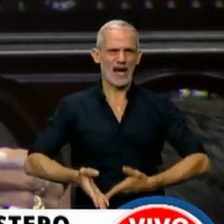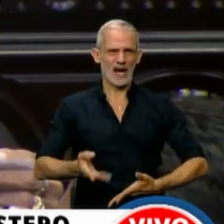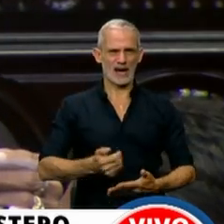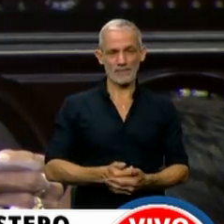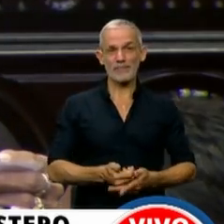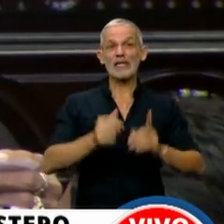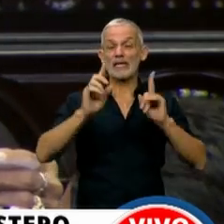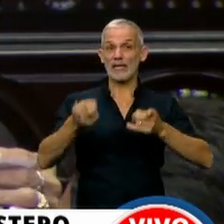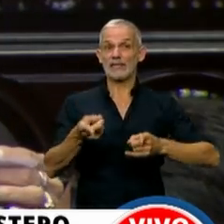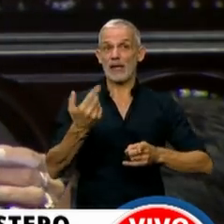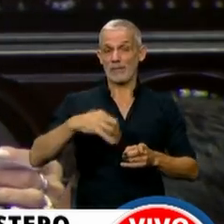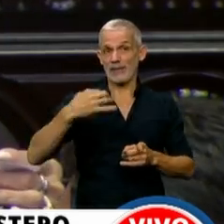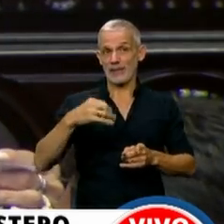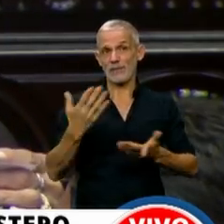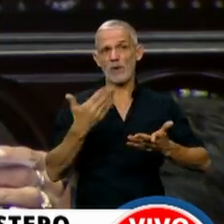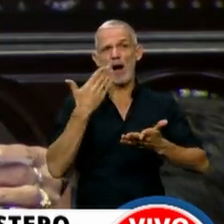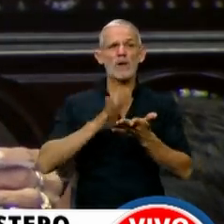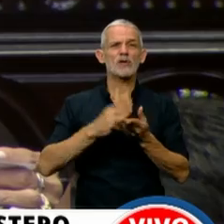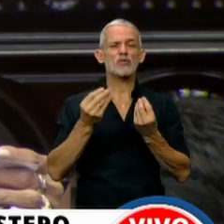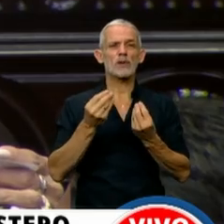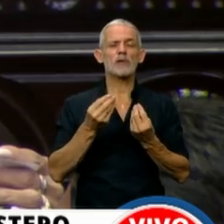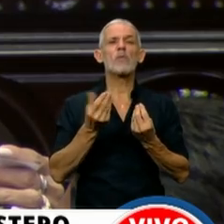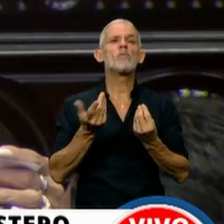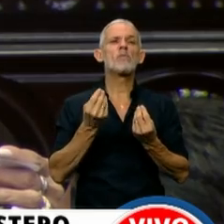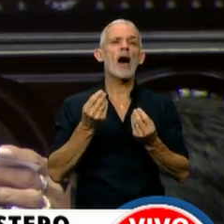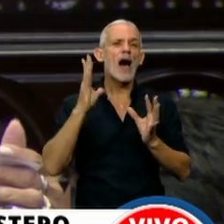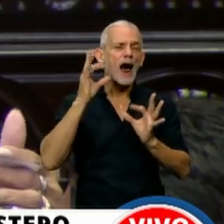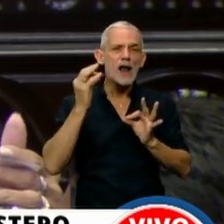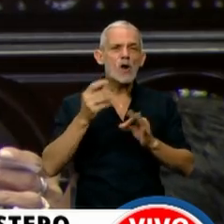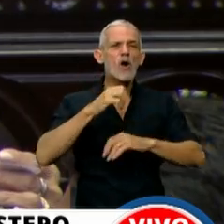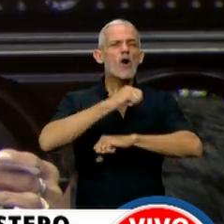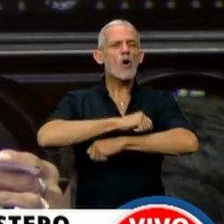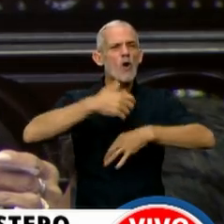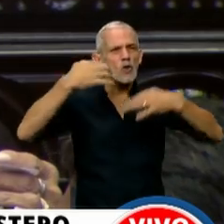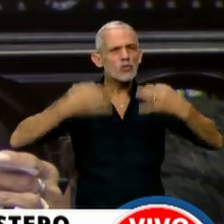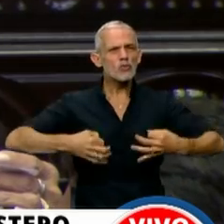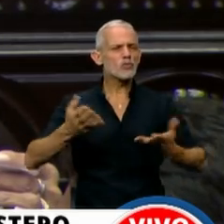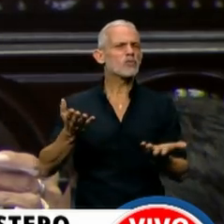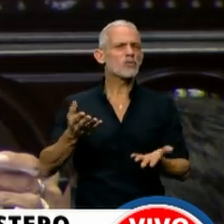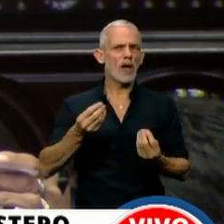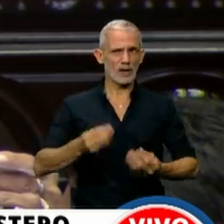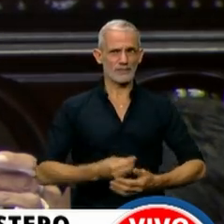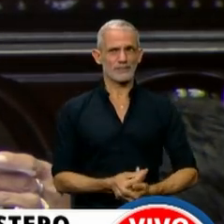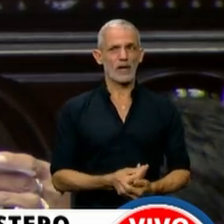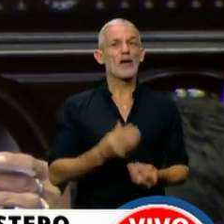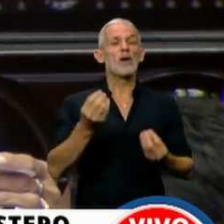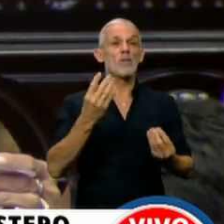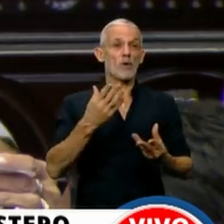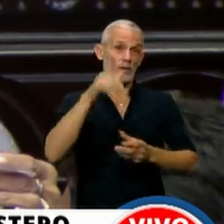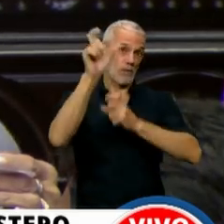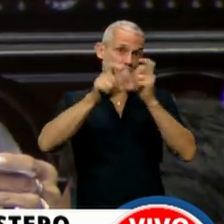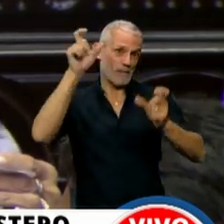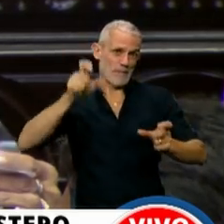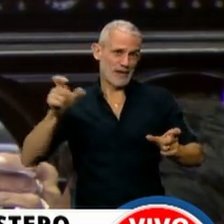y también tenemos que hablar de un fundamento ético y moral porque los seres humanos